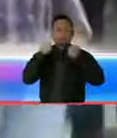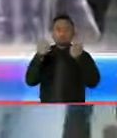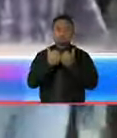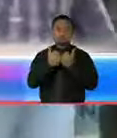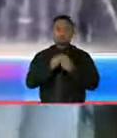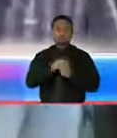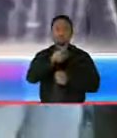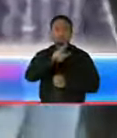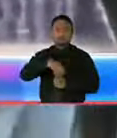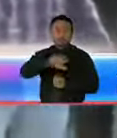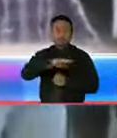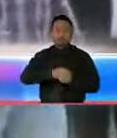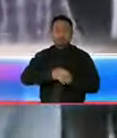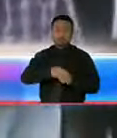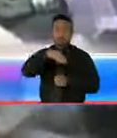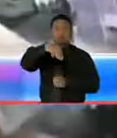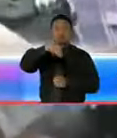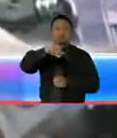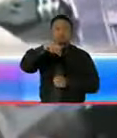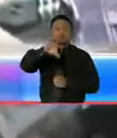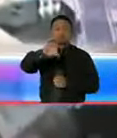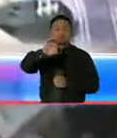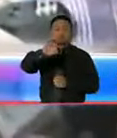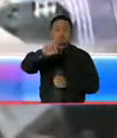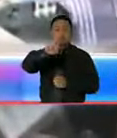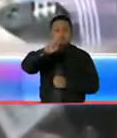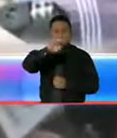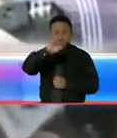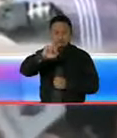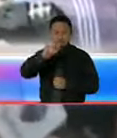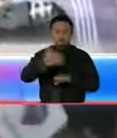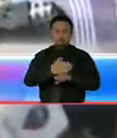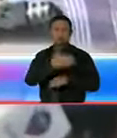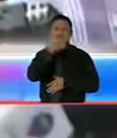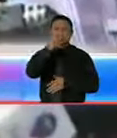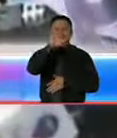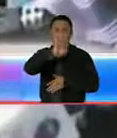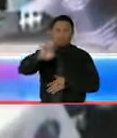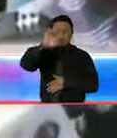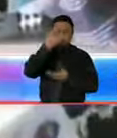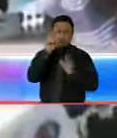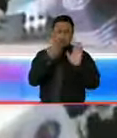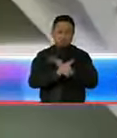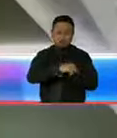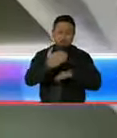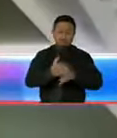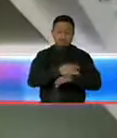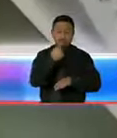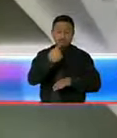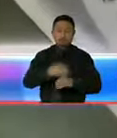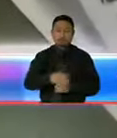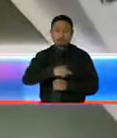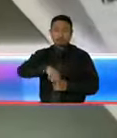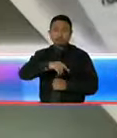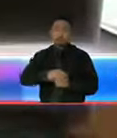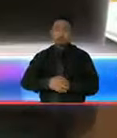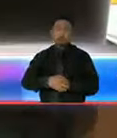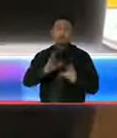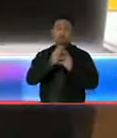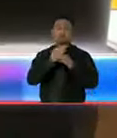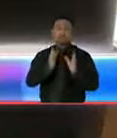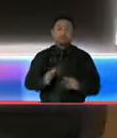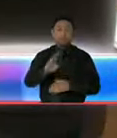oficialismo María José Carrión presentara una denuncia el pasado 19 de enero, quien en su momento señalaba que existirían viajes de